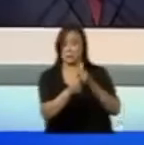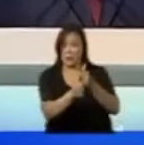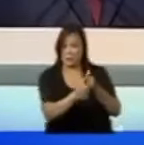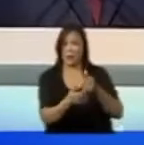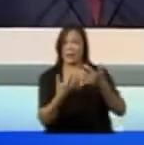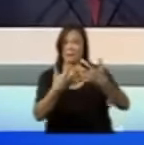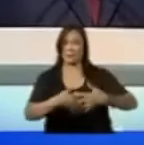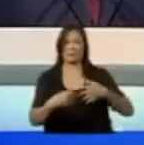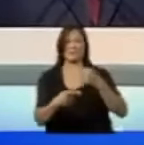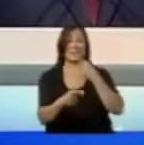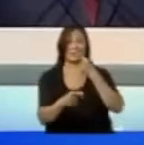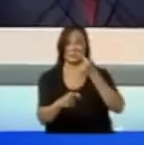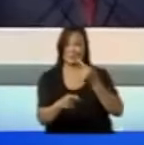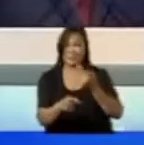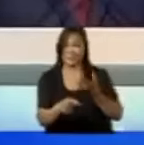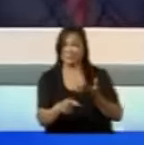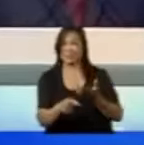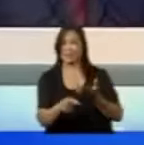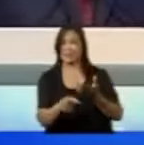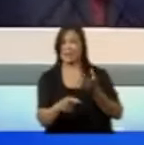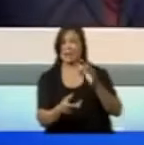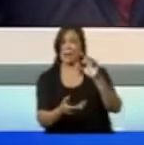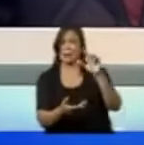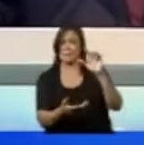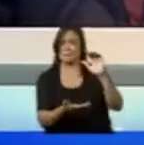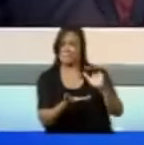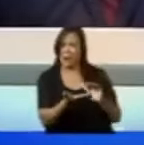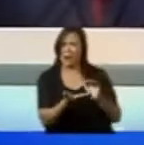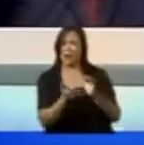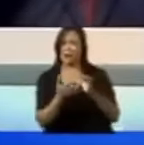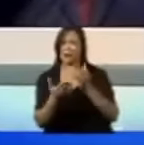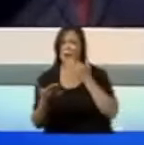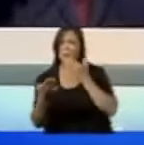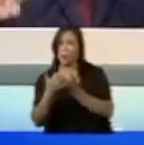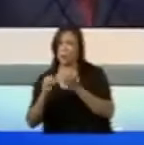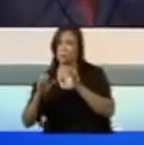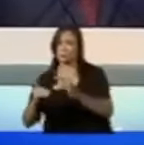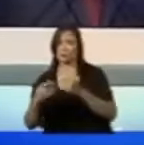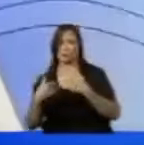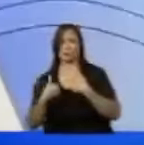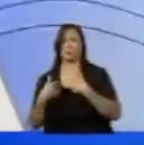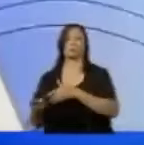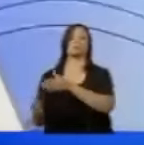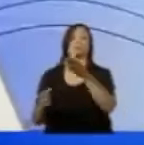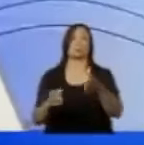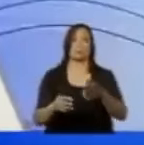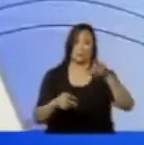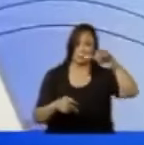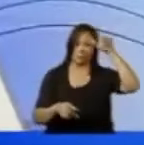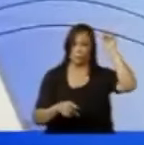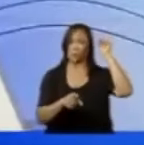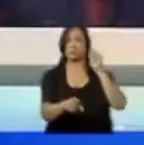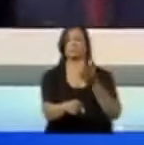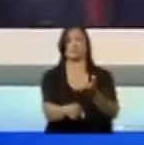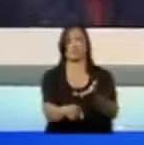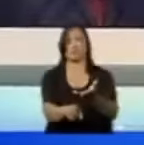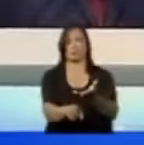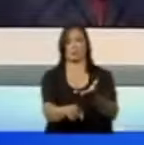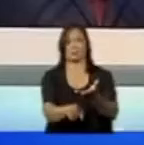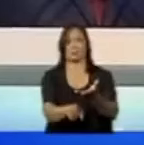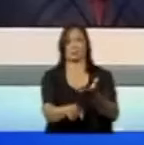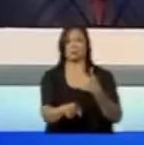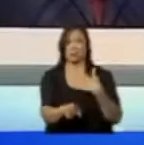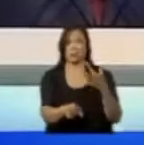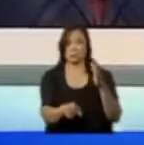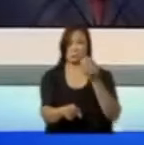propias empresas alegan es la baja calidad educativa que tenemos. Candidato Abinader. Bueno,